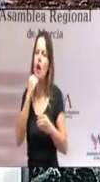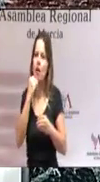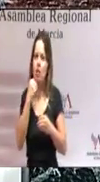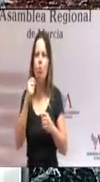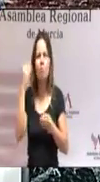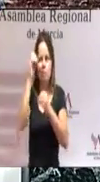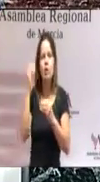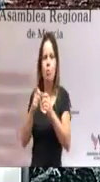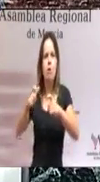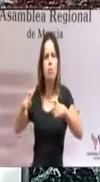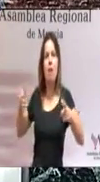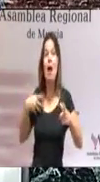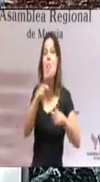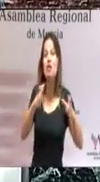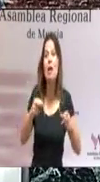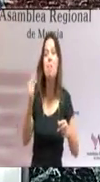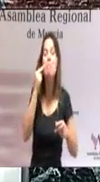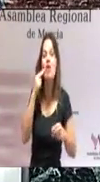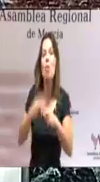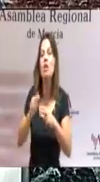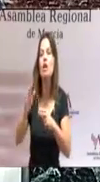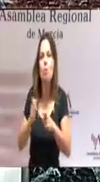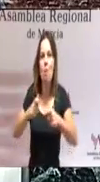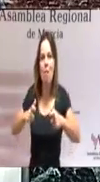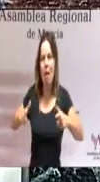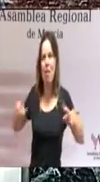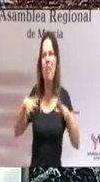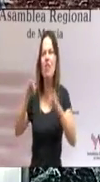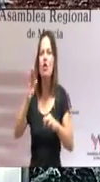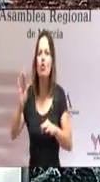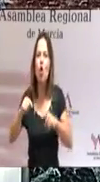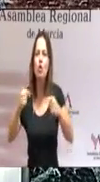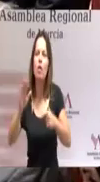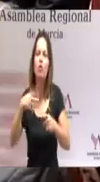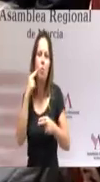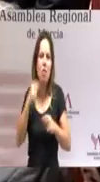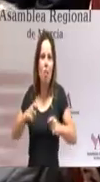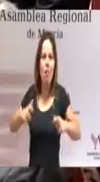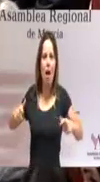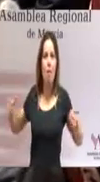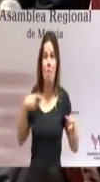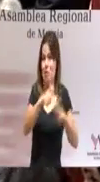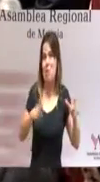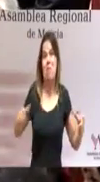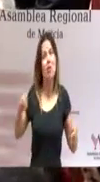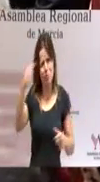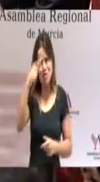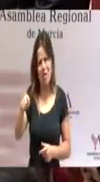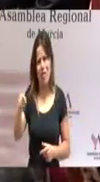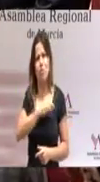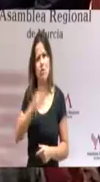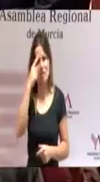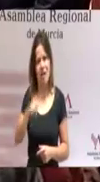gente teme sus políticas, teme sus decisiones, teme sus consecuencias. Cada vez más gente, y usted lo sabe, usted lo